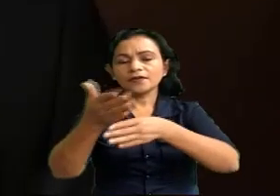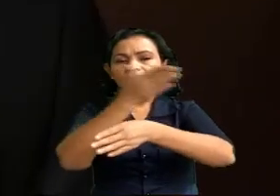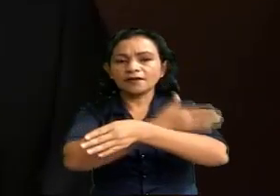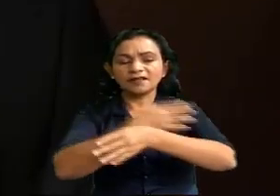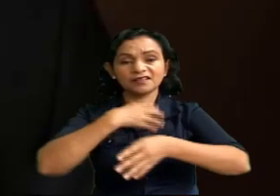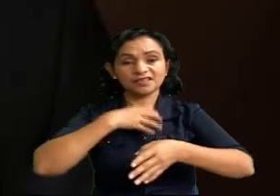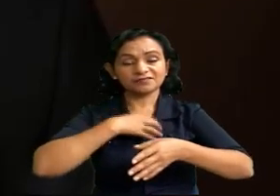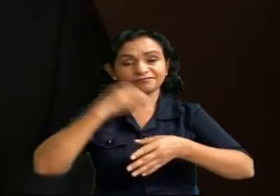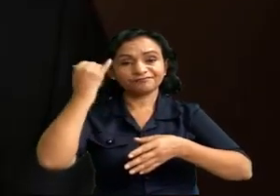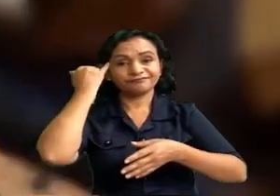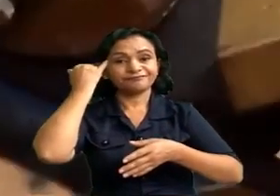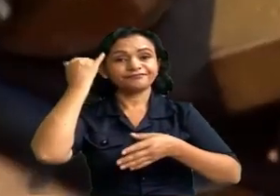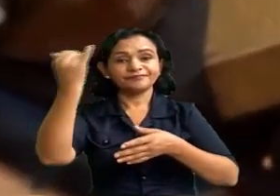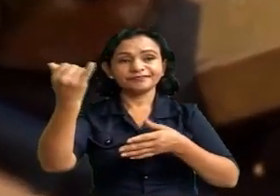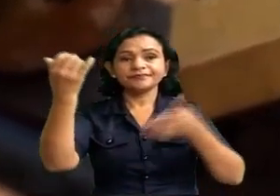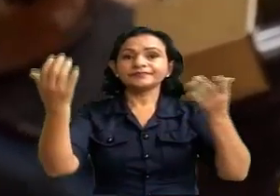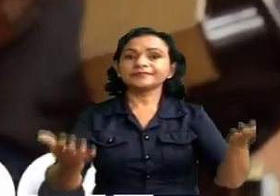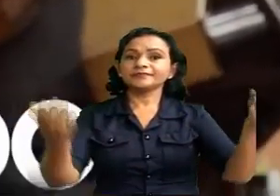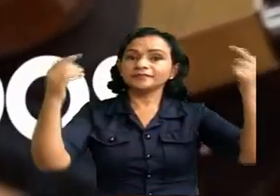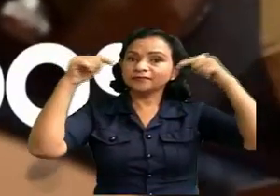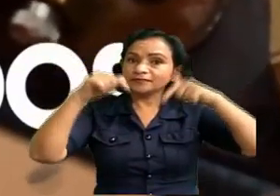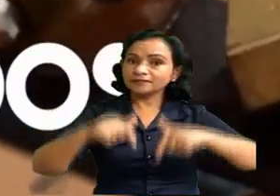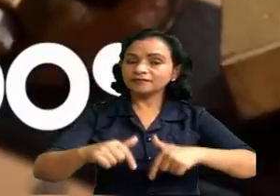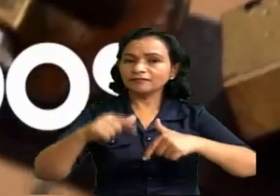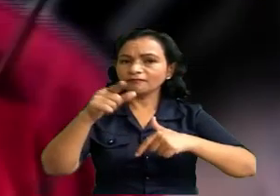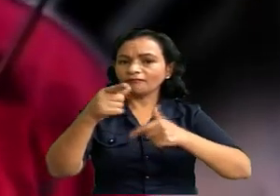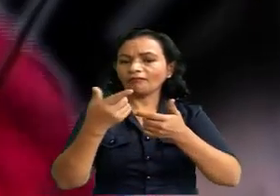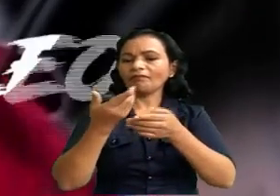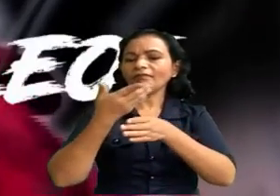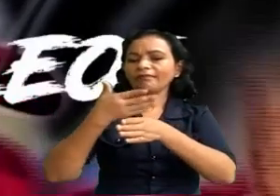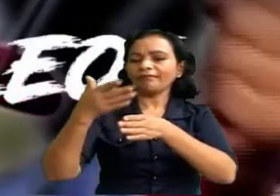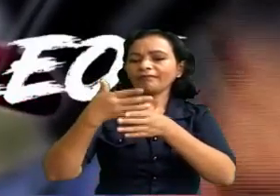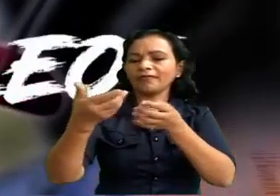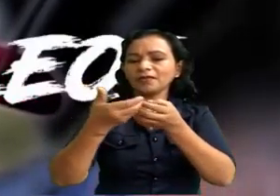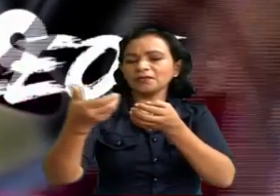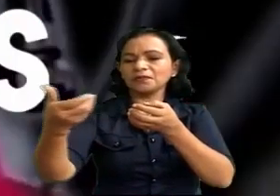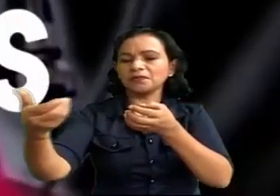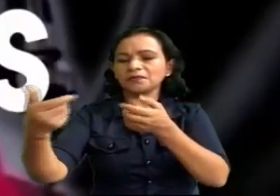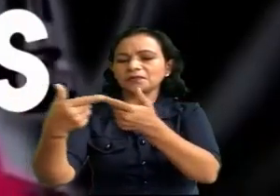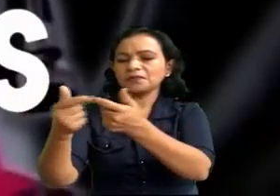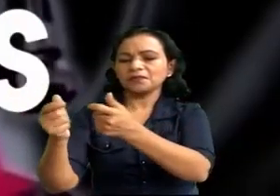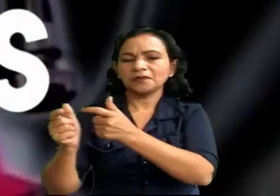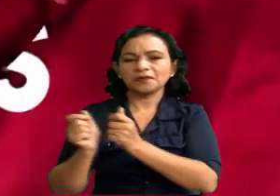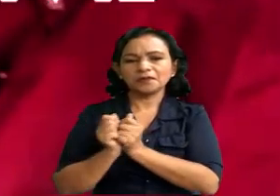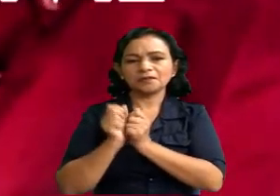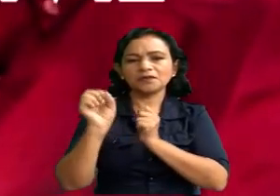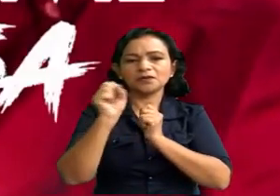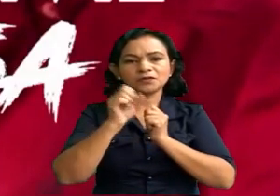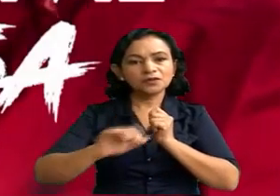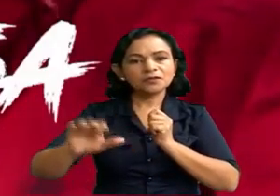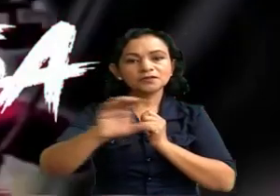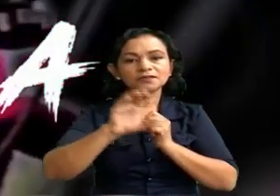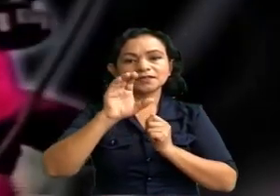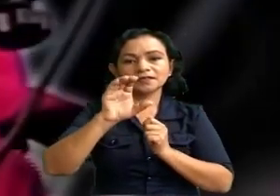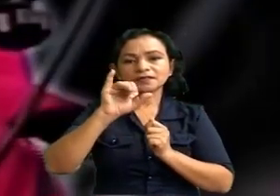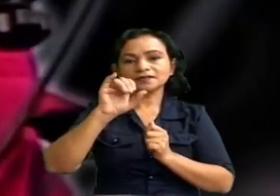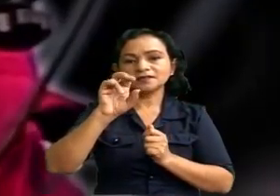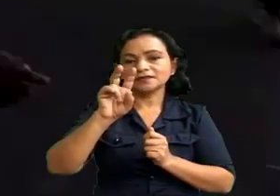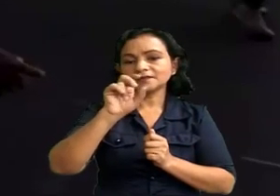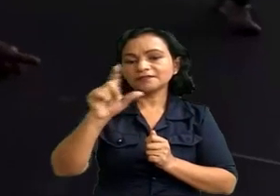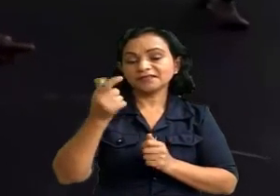antojo y ellos están ahora replegados en los núcleos duros de la sociedad civil burguesa,